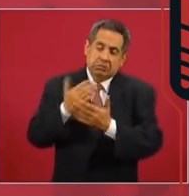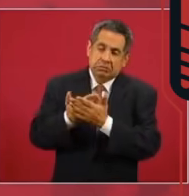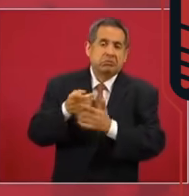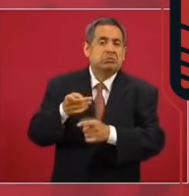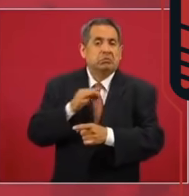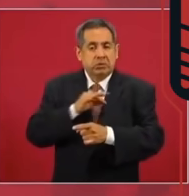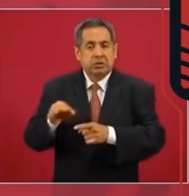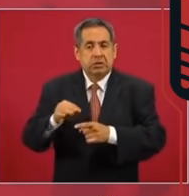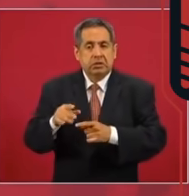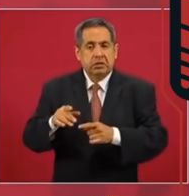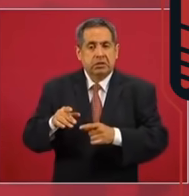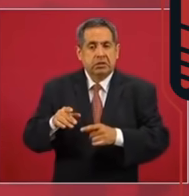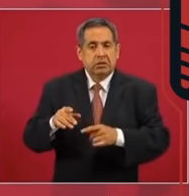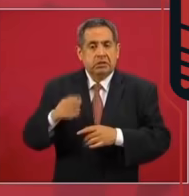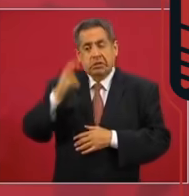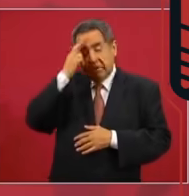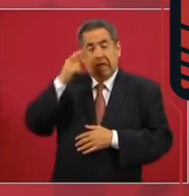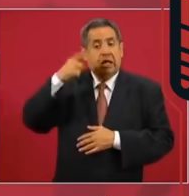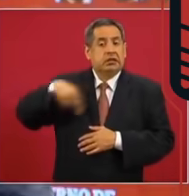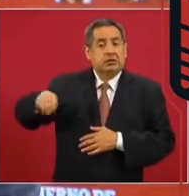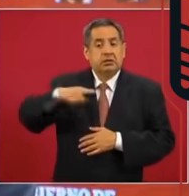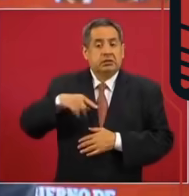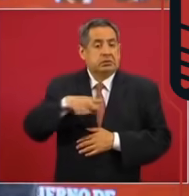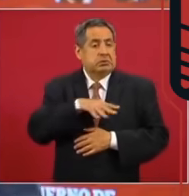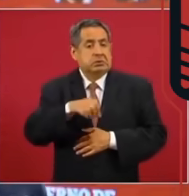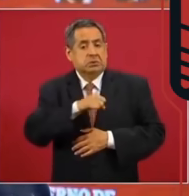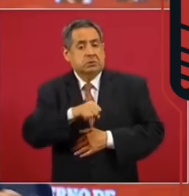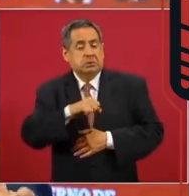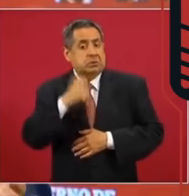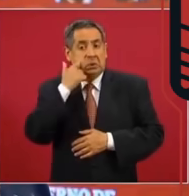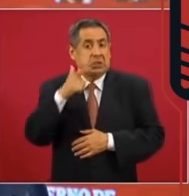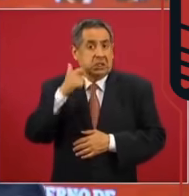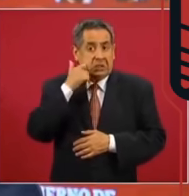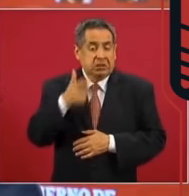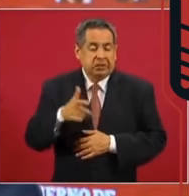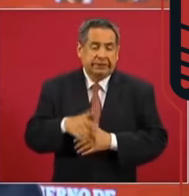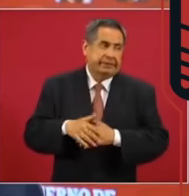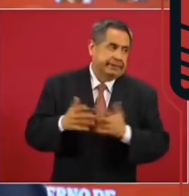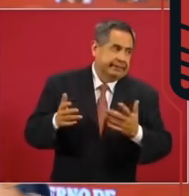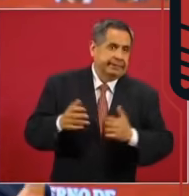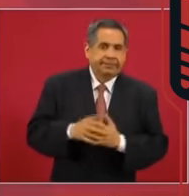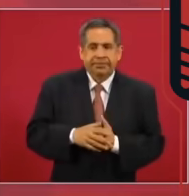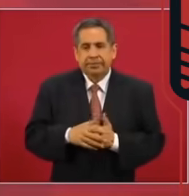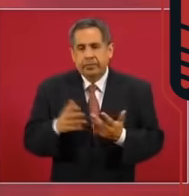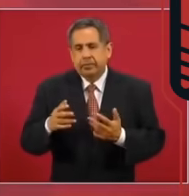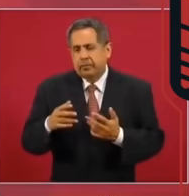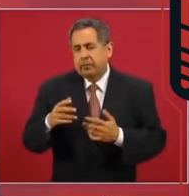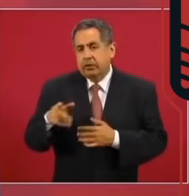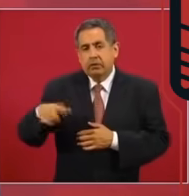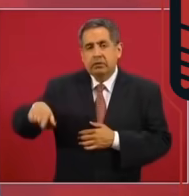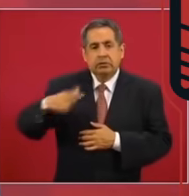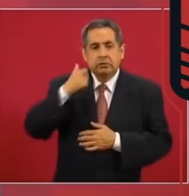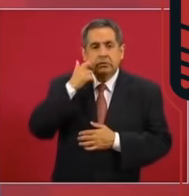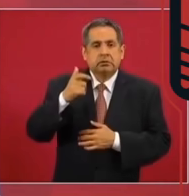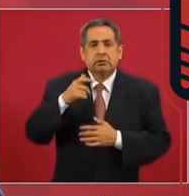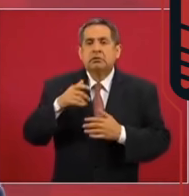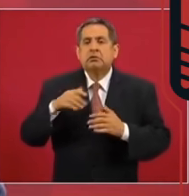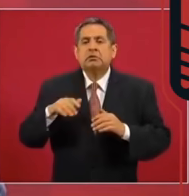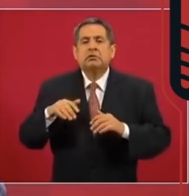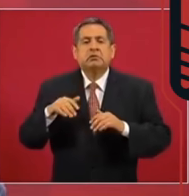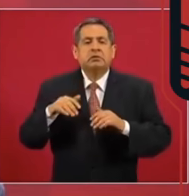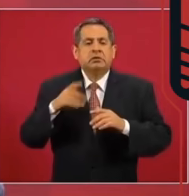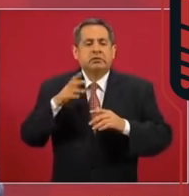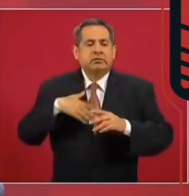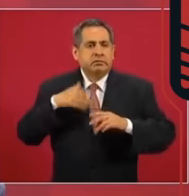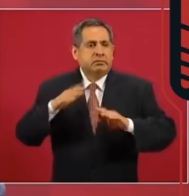de la oposición, que fueron los que no quisieron que la consulta de revocación